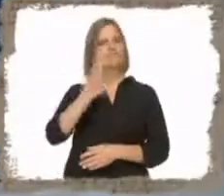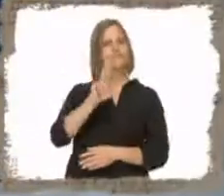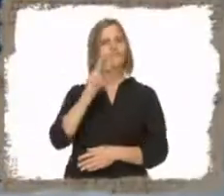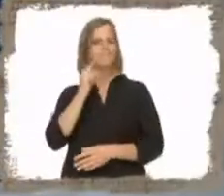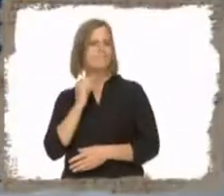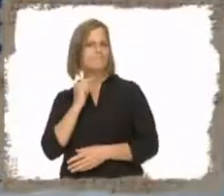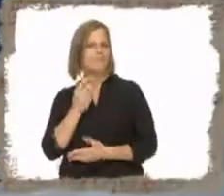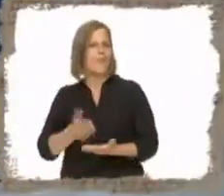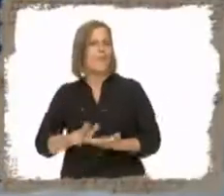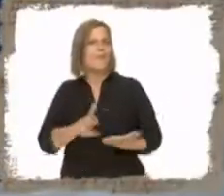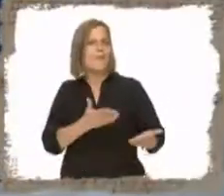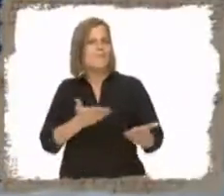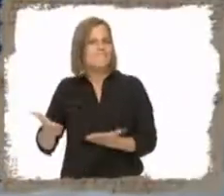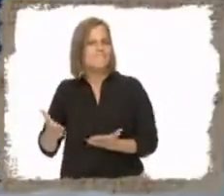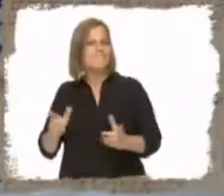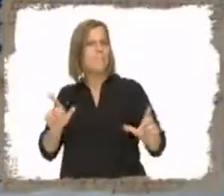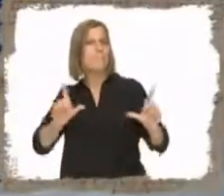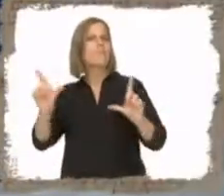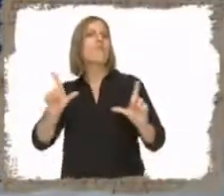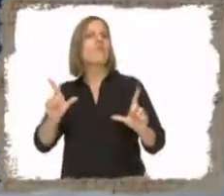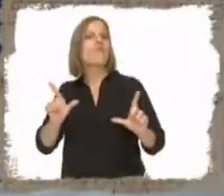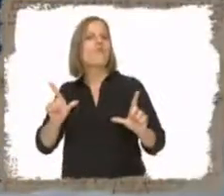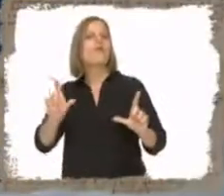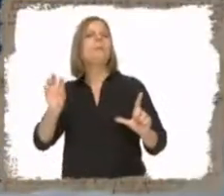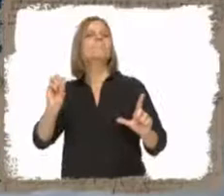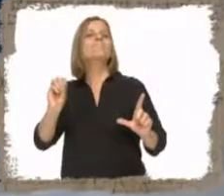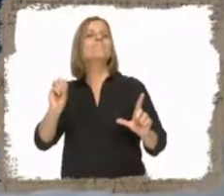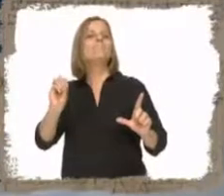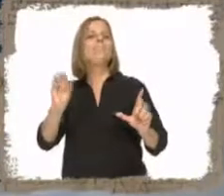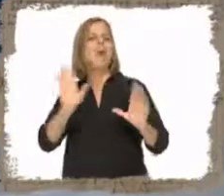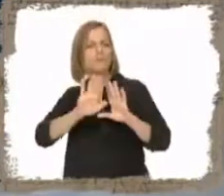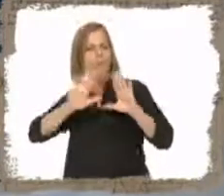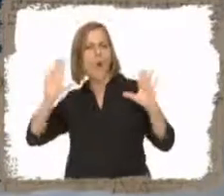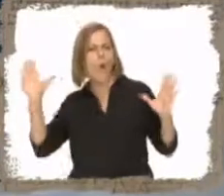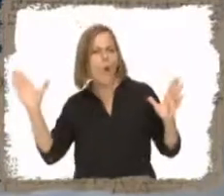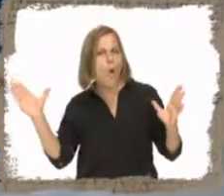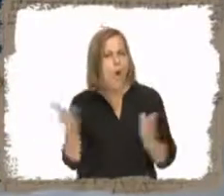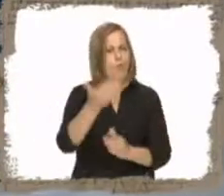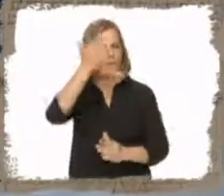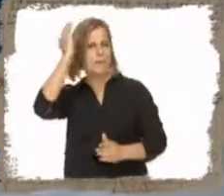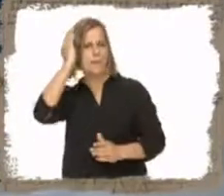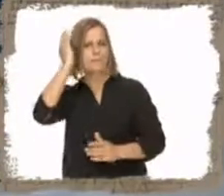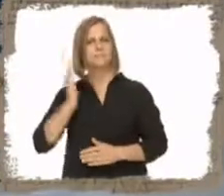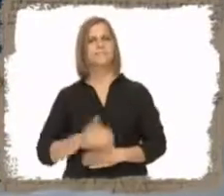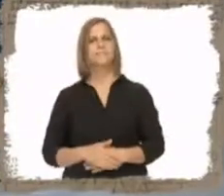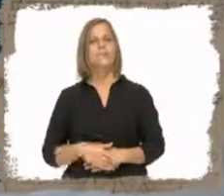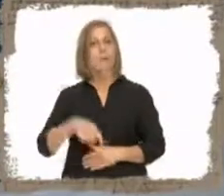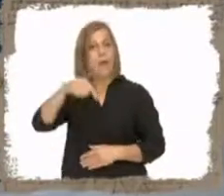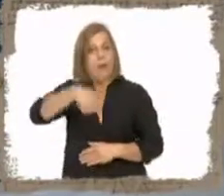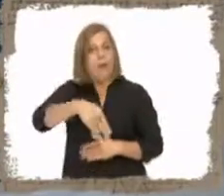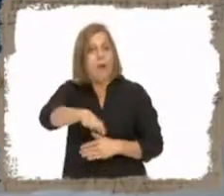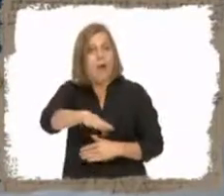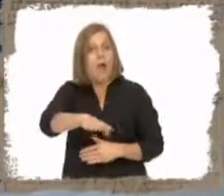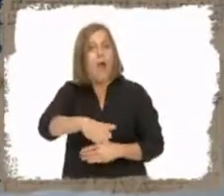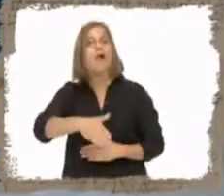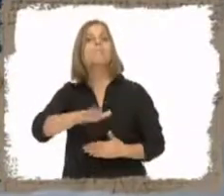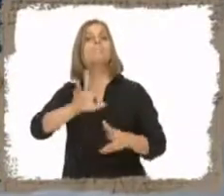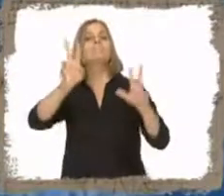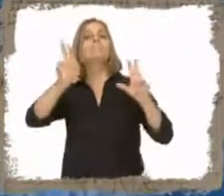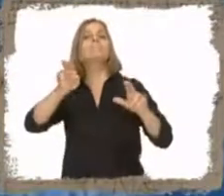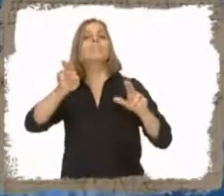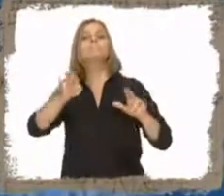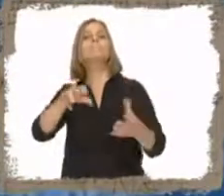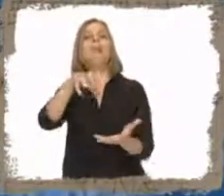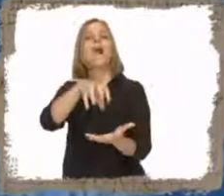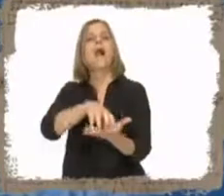Bienvenidos y bienvenidas una vez más a este programa que se llama 100% Camila. Hoy vamos a